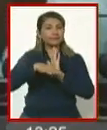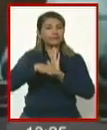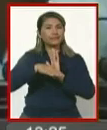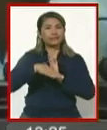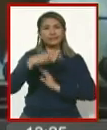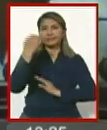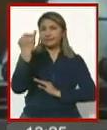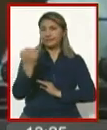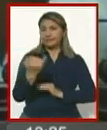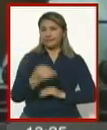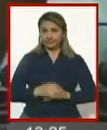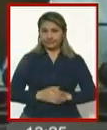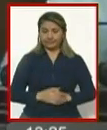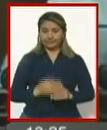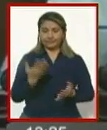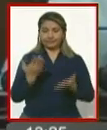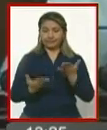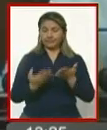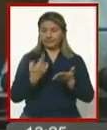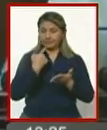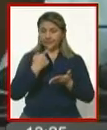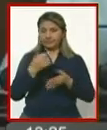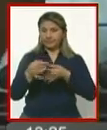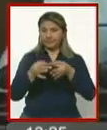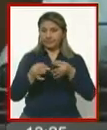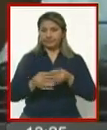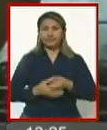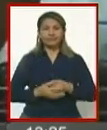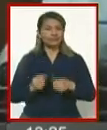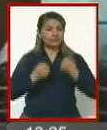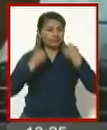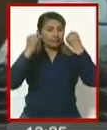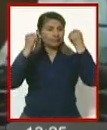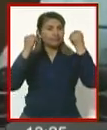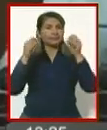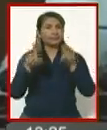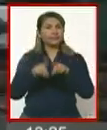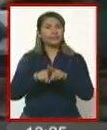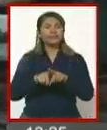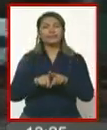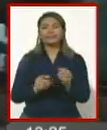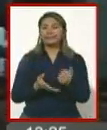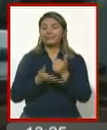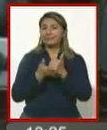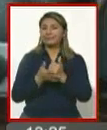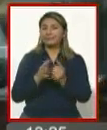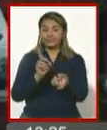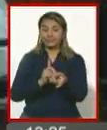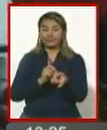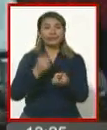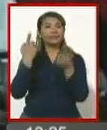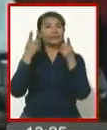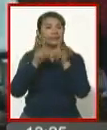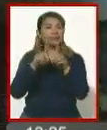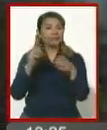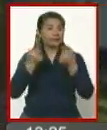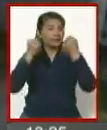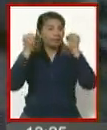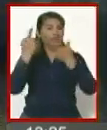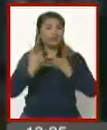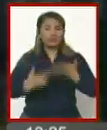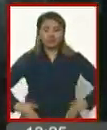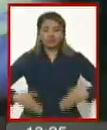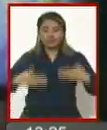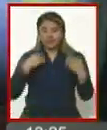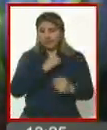peso. Además, seguramente pues, el estrés también ha ayudado en eso. Los médicos acotaron que el estrés y la situación